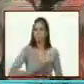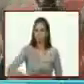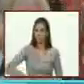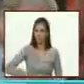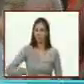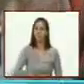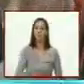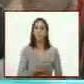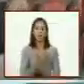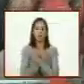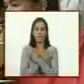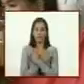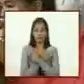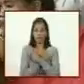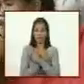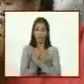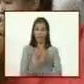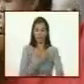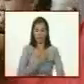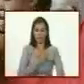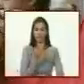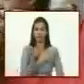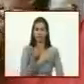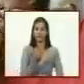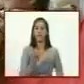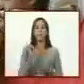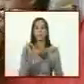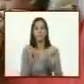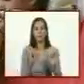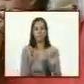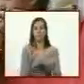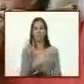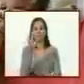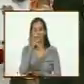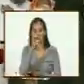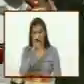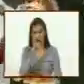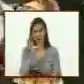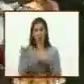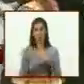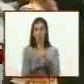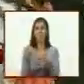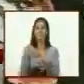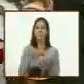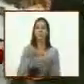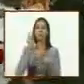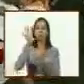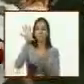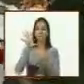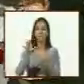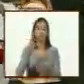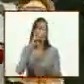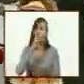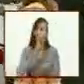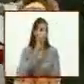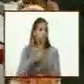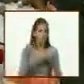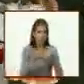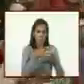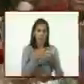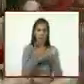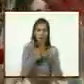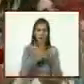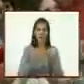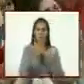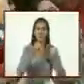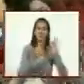lo queremos mucho. Esta gran celebración coincidió con el quinto aniversario de las Brigadas Semilleros de la Patria Simón Bolívar, que incorpora hasta